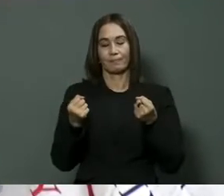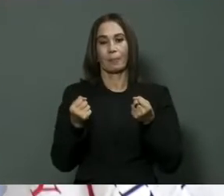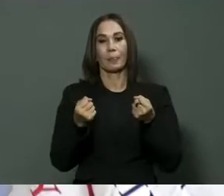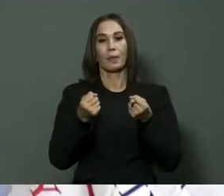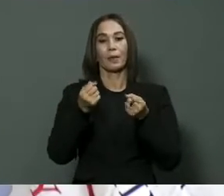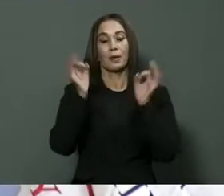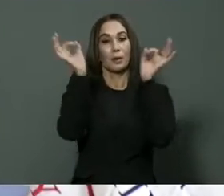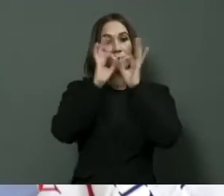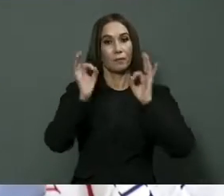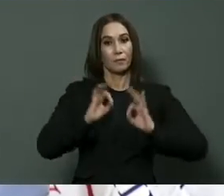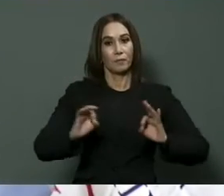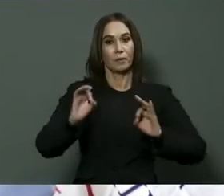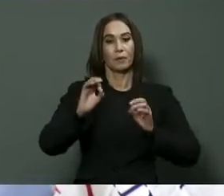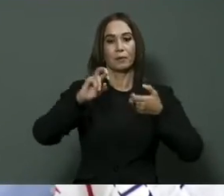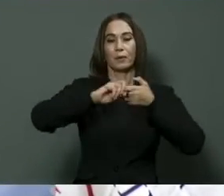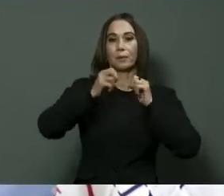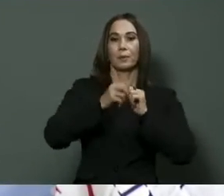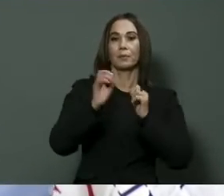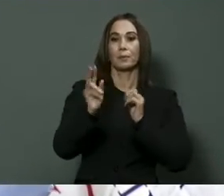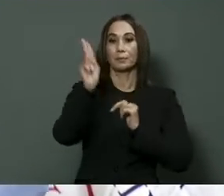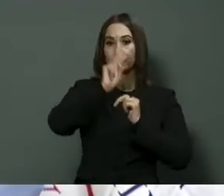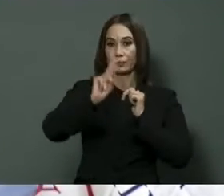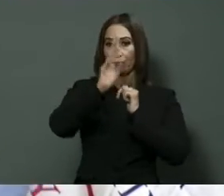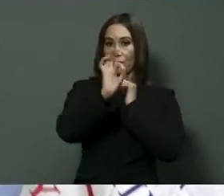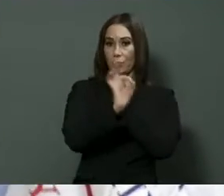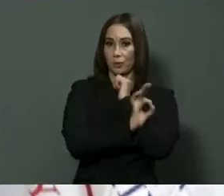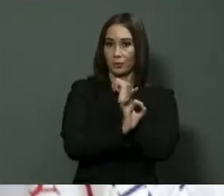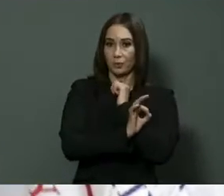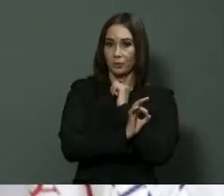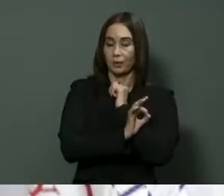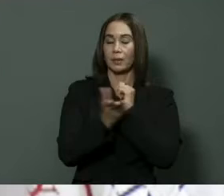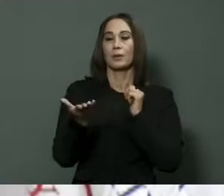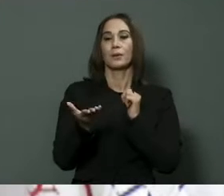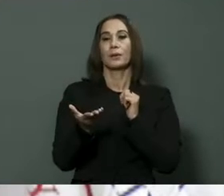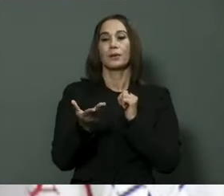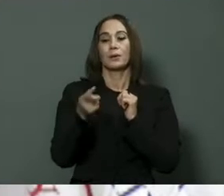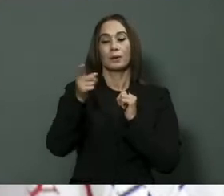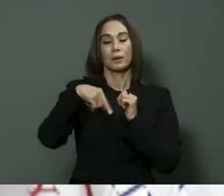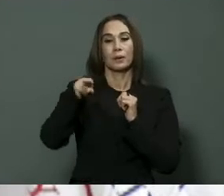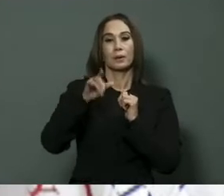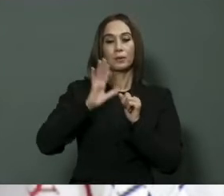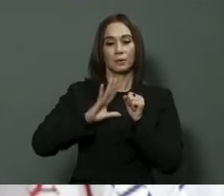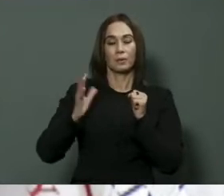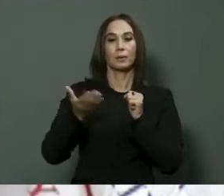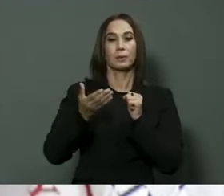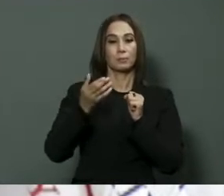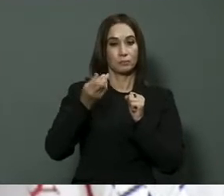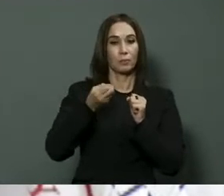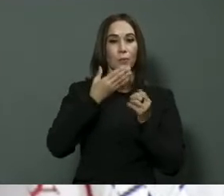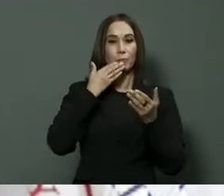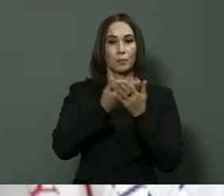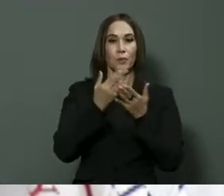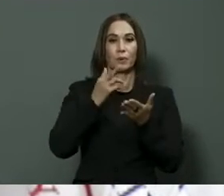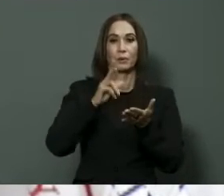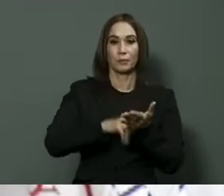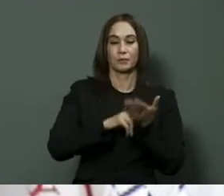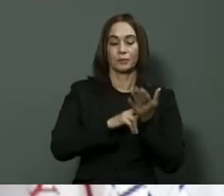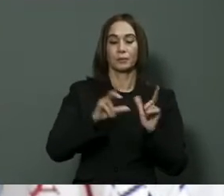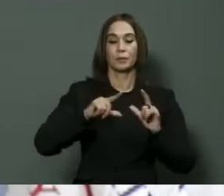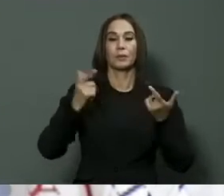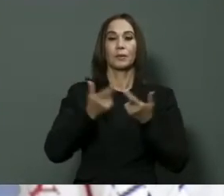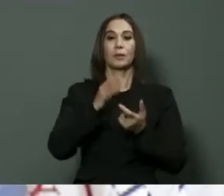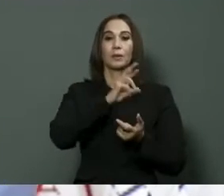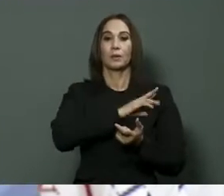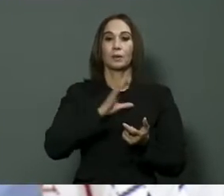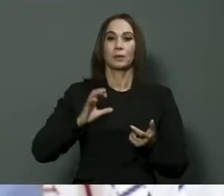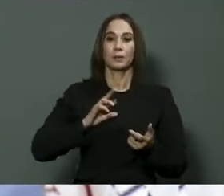y consecuencias del uso de las drogas, lo cual nos arrojó excelentes resultados en el sector de